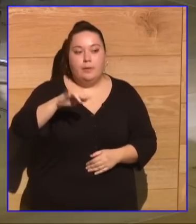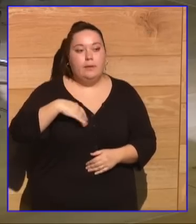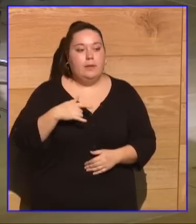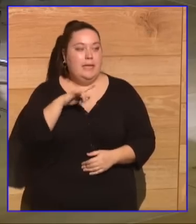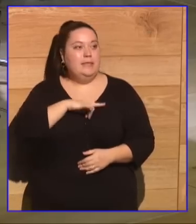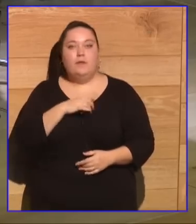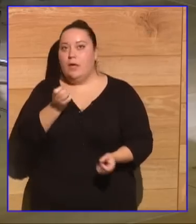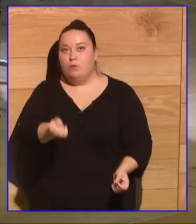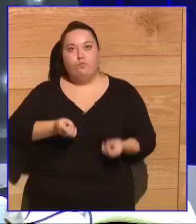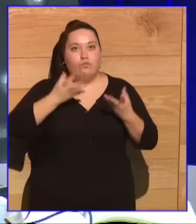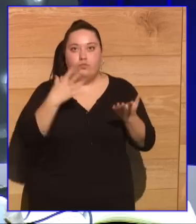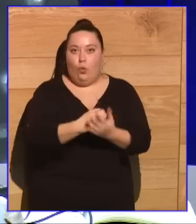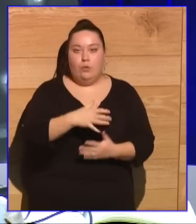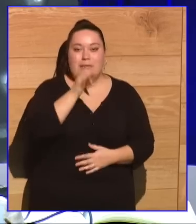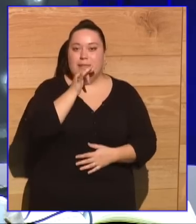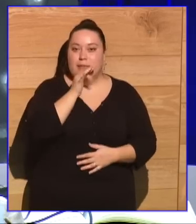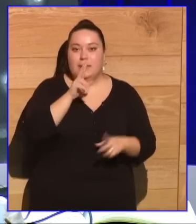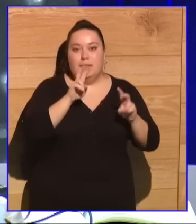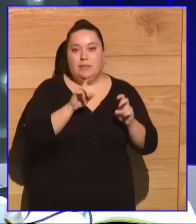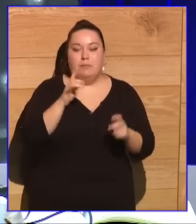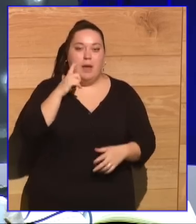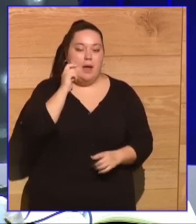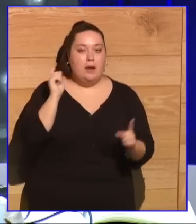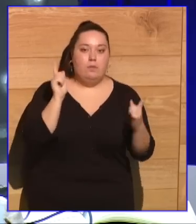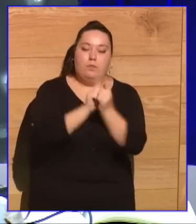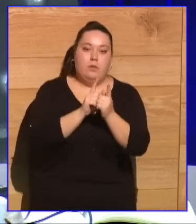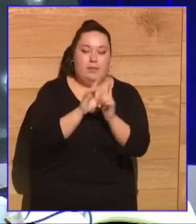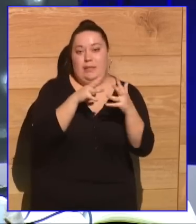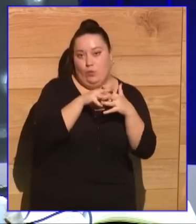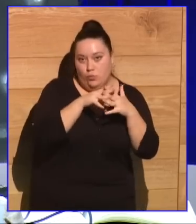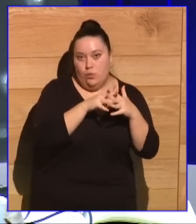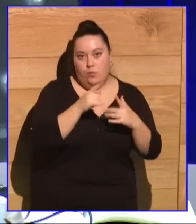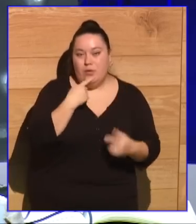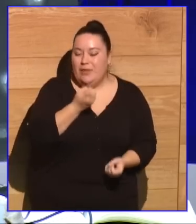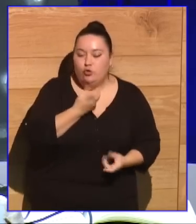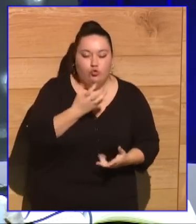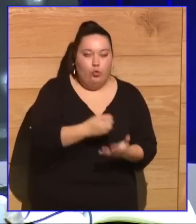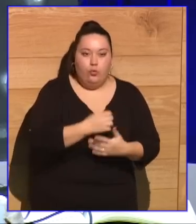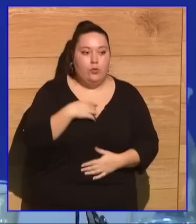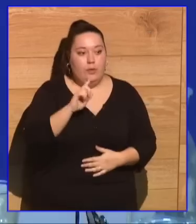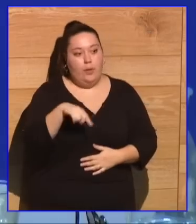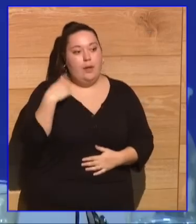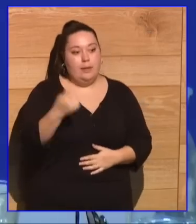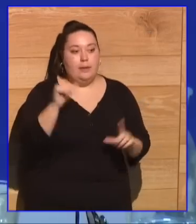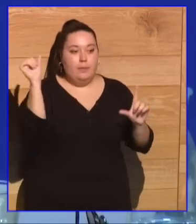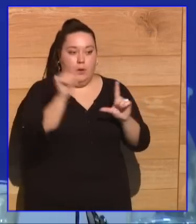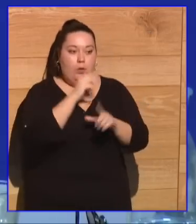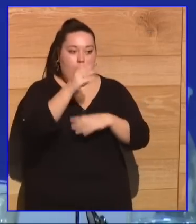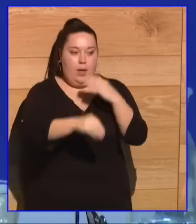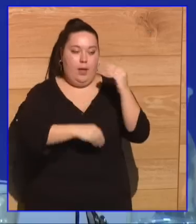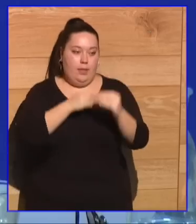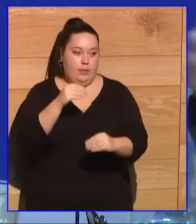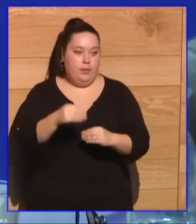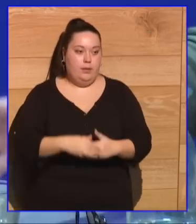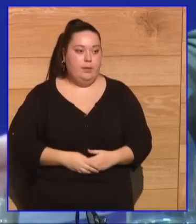ha dicho todo lo que quiere decir sobre el racismo en Estados Unidos y hace la siguiente película, que bien me has dado paso,